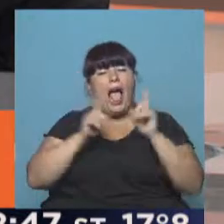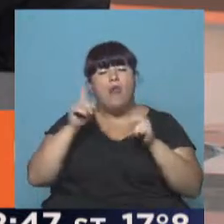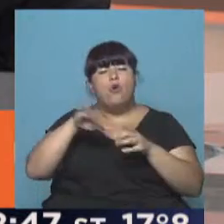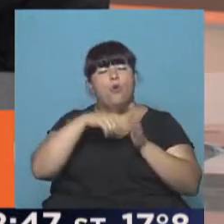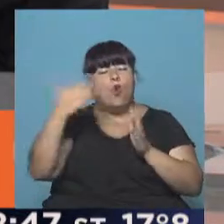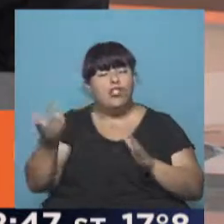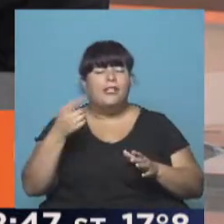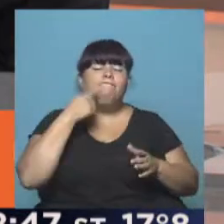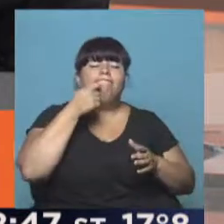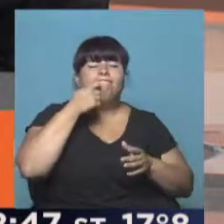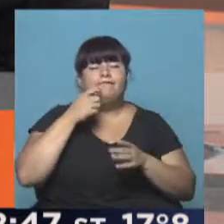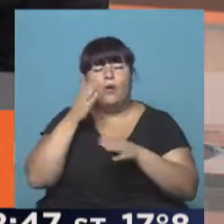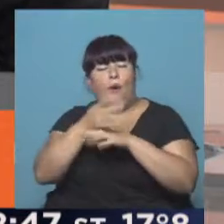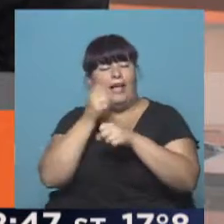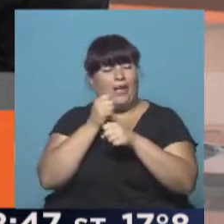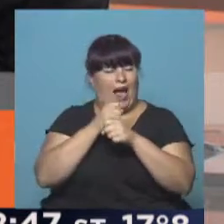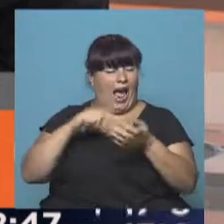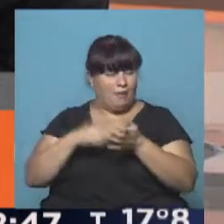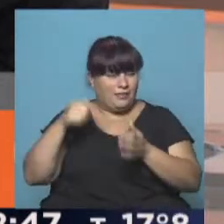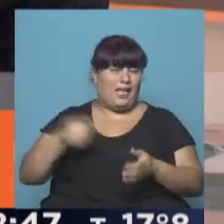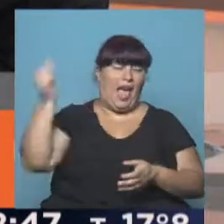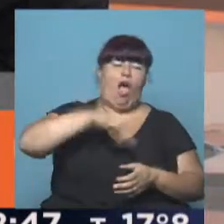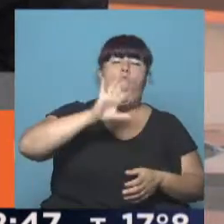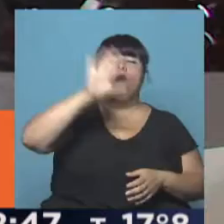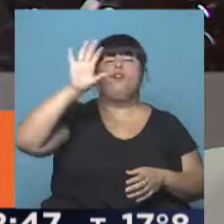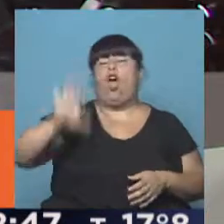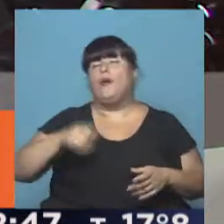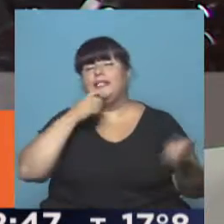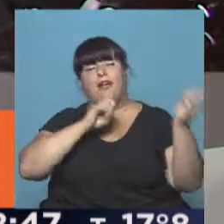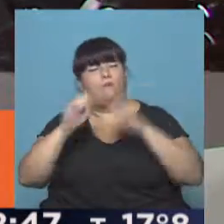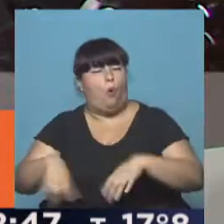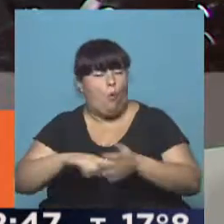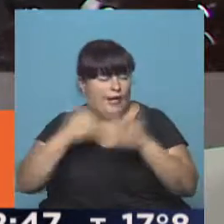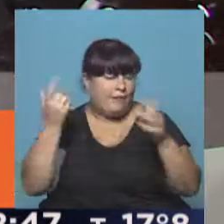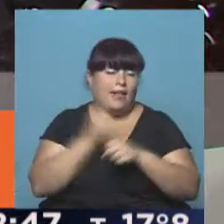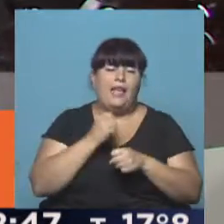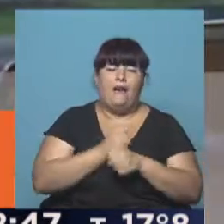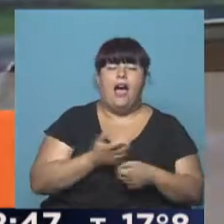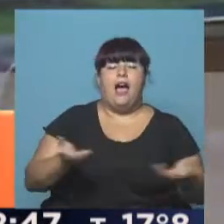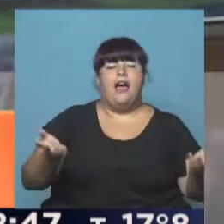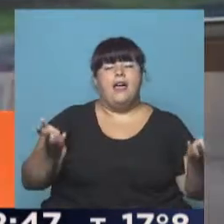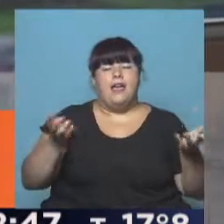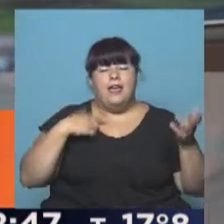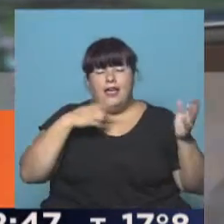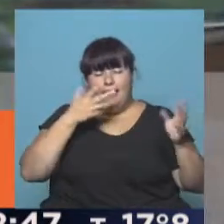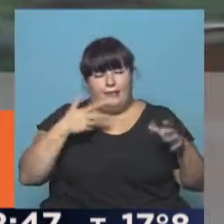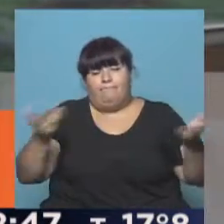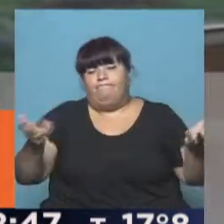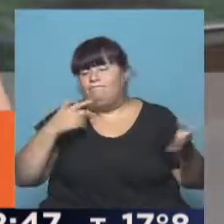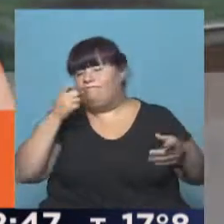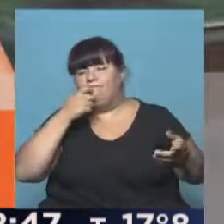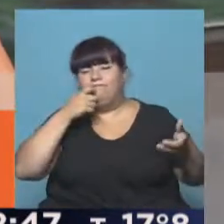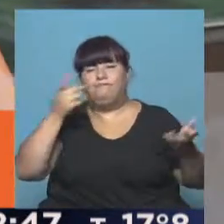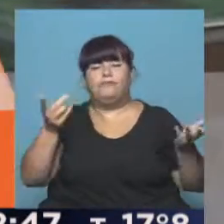conurbano que entre a trabajar a la ciudad oa alguien de las provincias que se mude buenos aires para trabajar quiero no poner